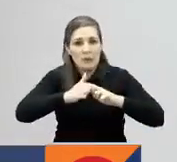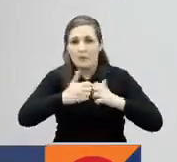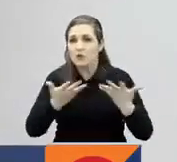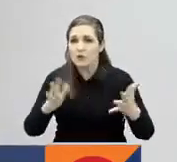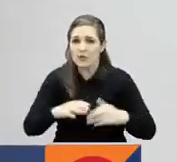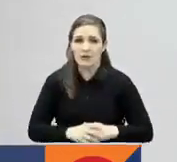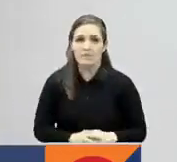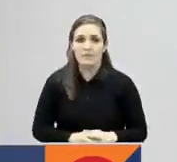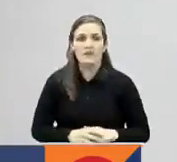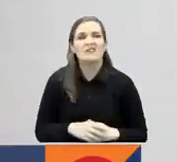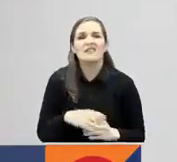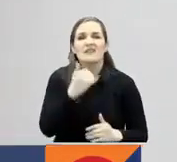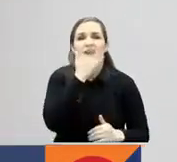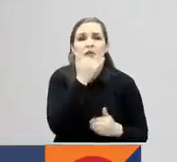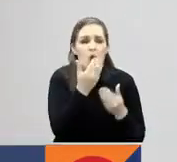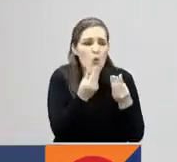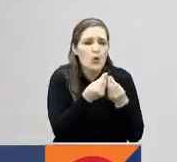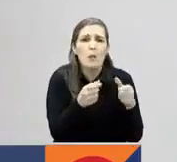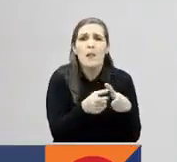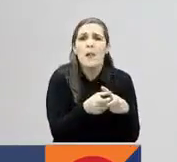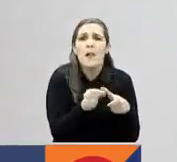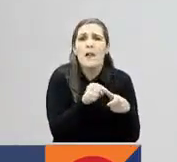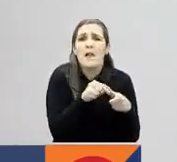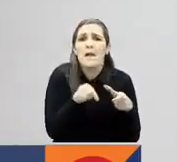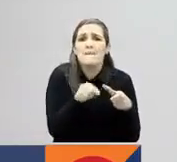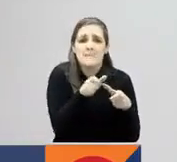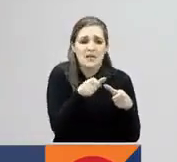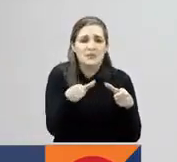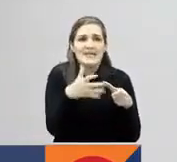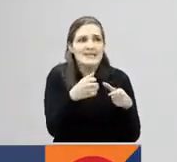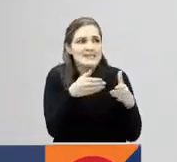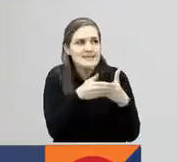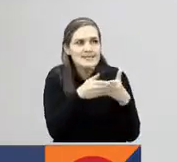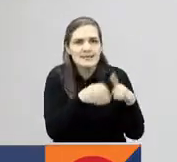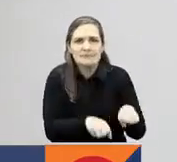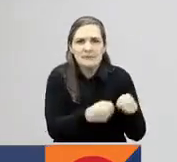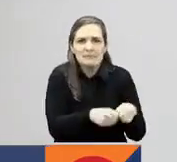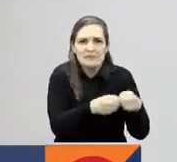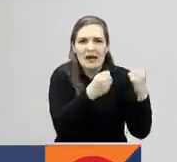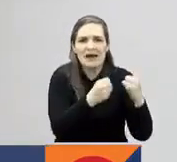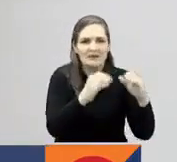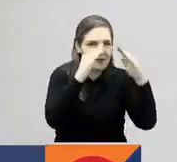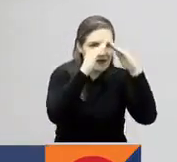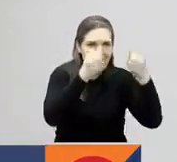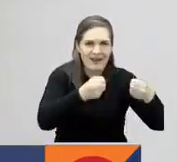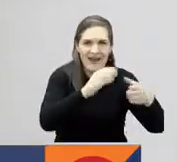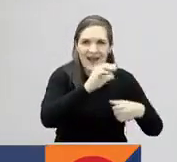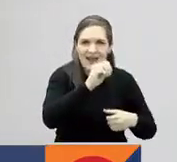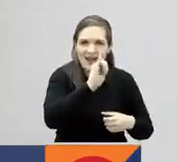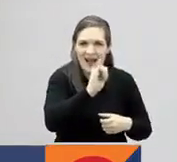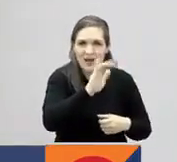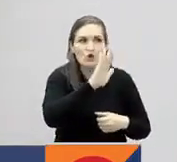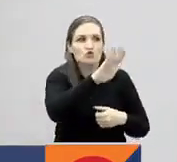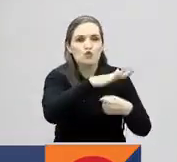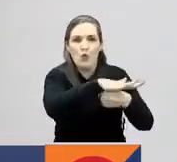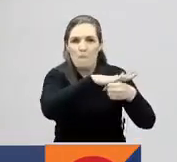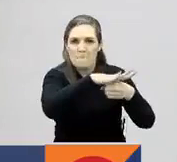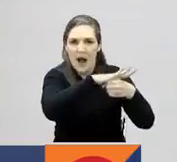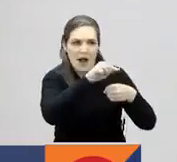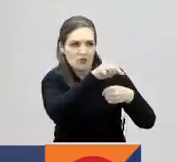por un grupo de personas, un pequeño grupo de personas que quisieron vandalizar el CAI que se encuentra en el barrio de la Nueva